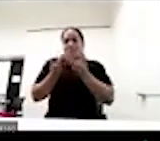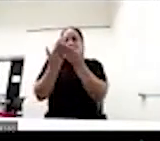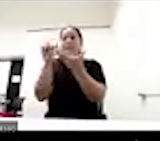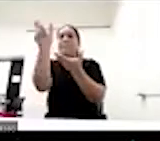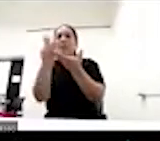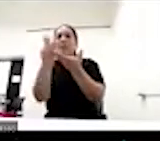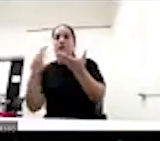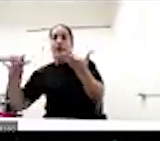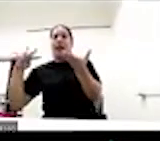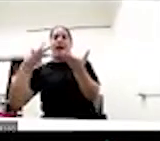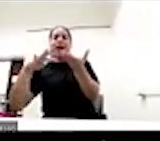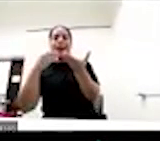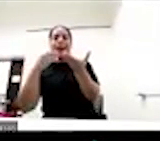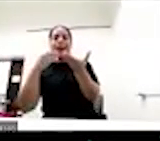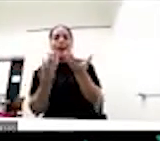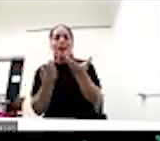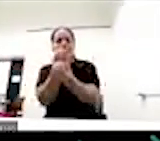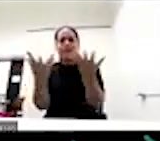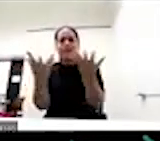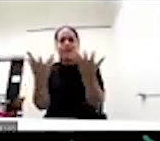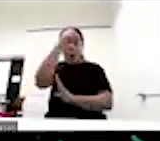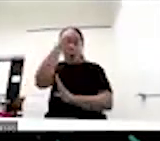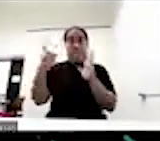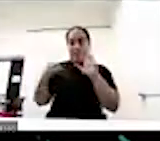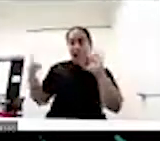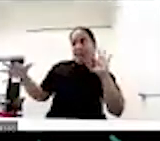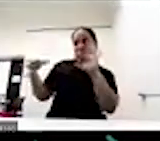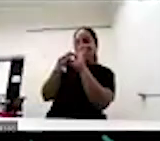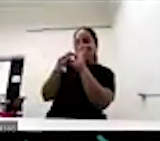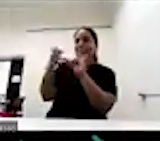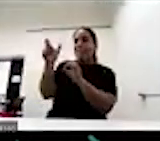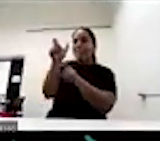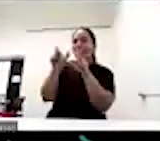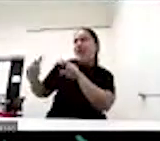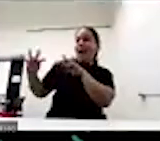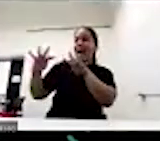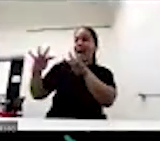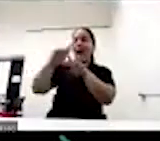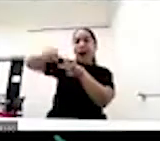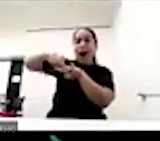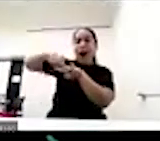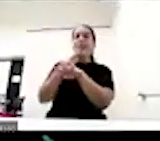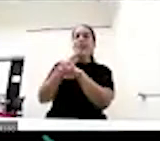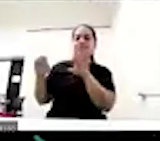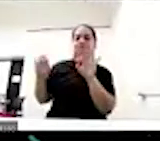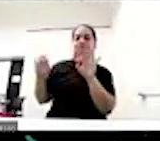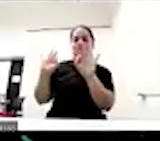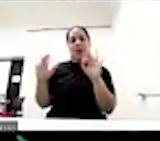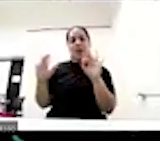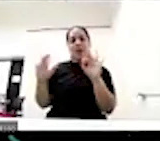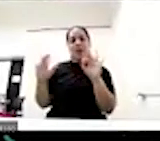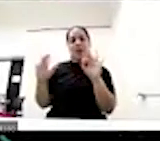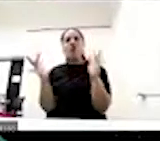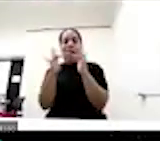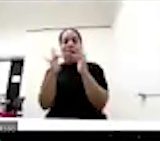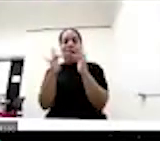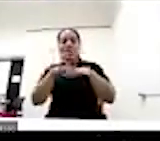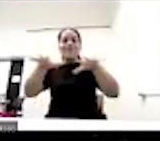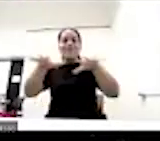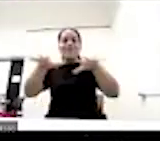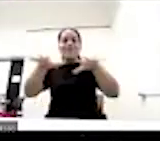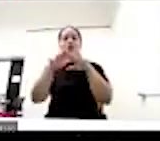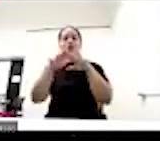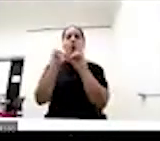La obra que no se completa hasta que no está en un lugar para ser observada e interactuar con el